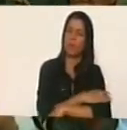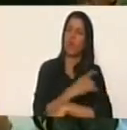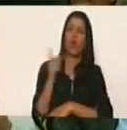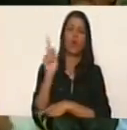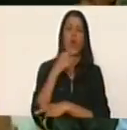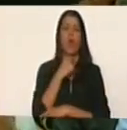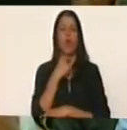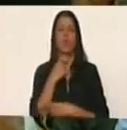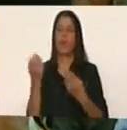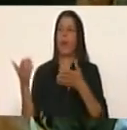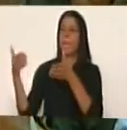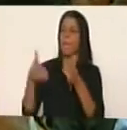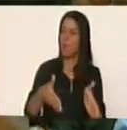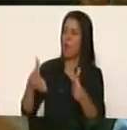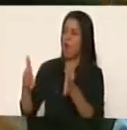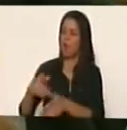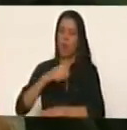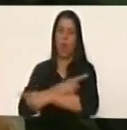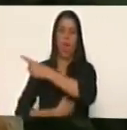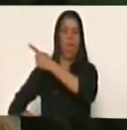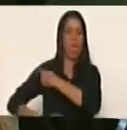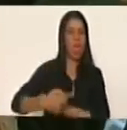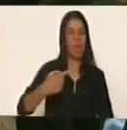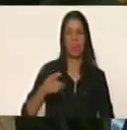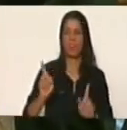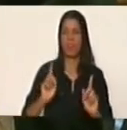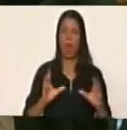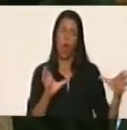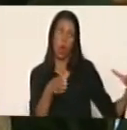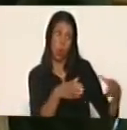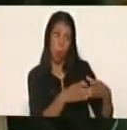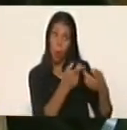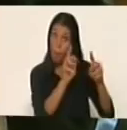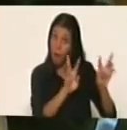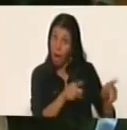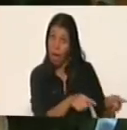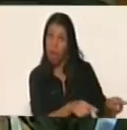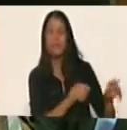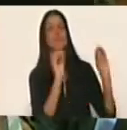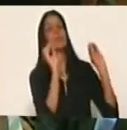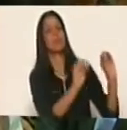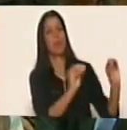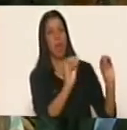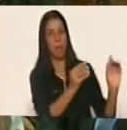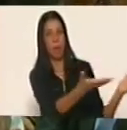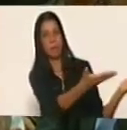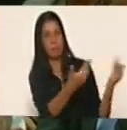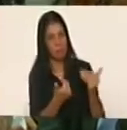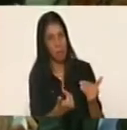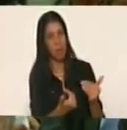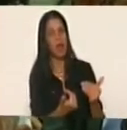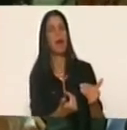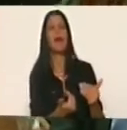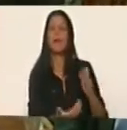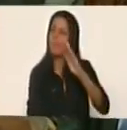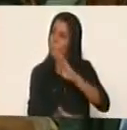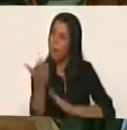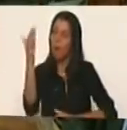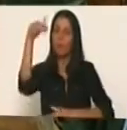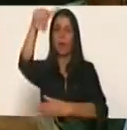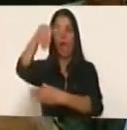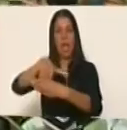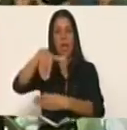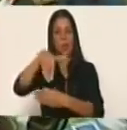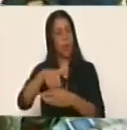tenido, heridos y pérdidas materiales. A esos sectores queremos convocarlos y queremos decirles: vamos a las mesas